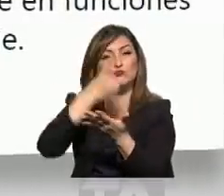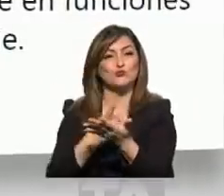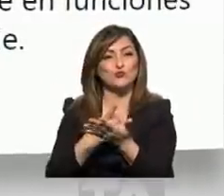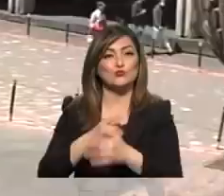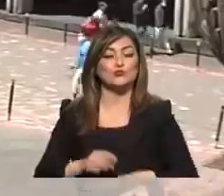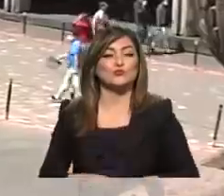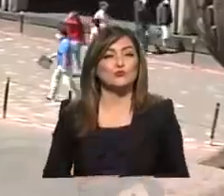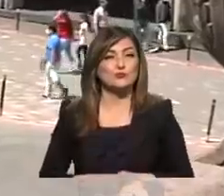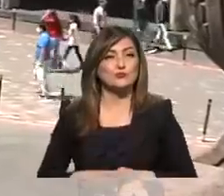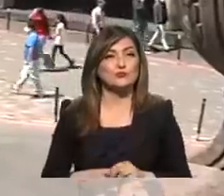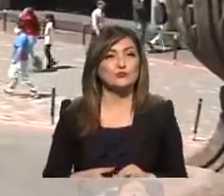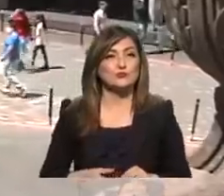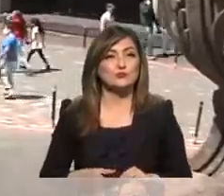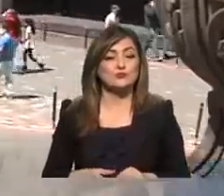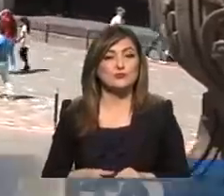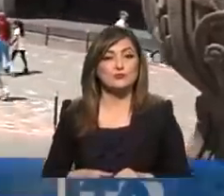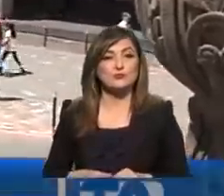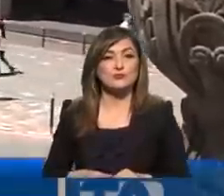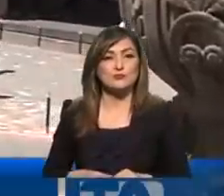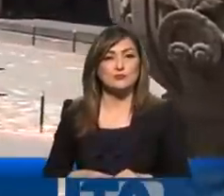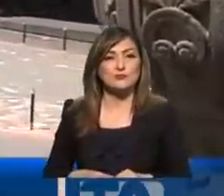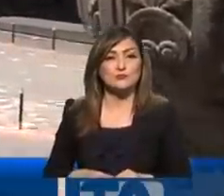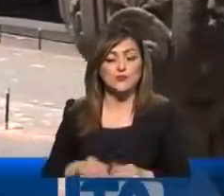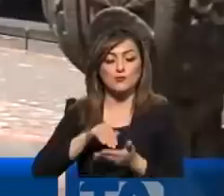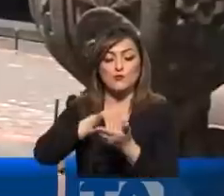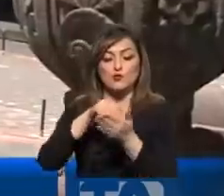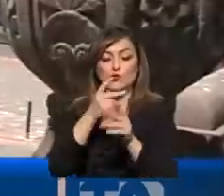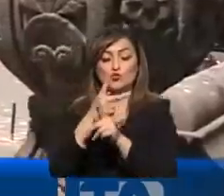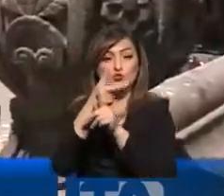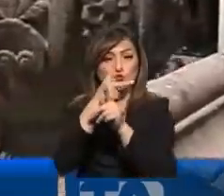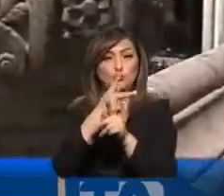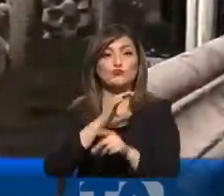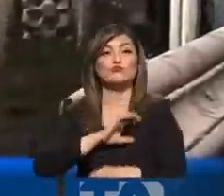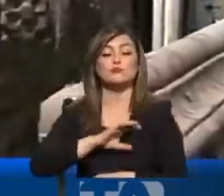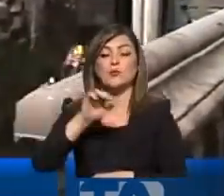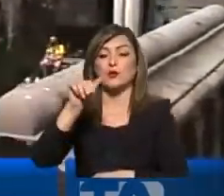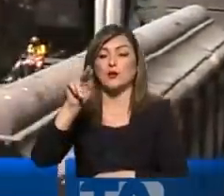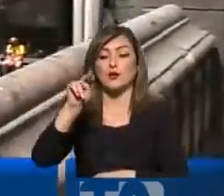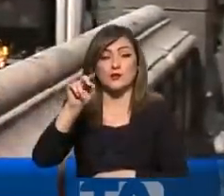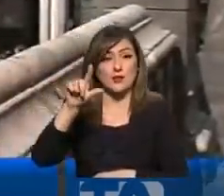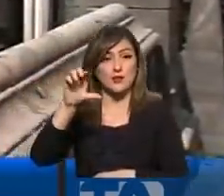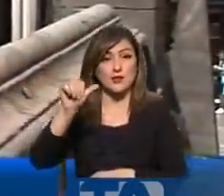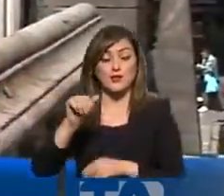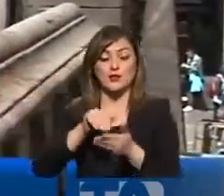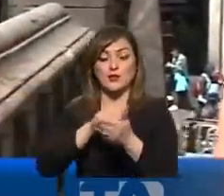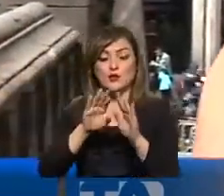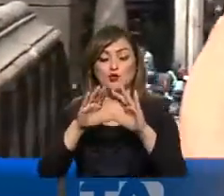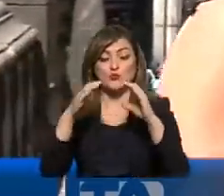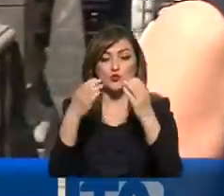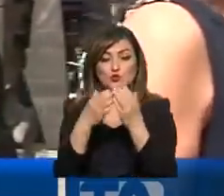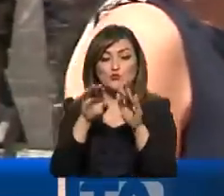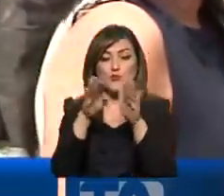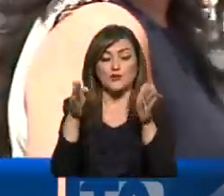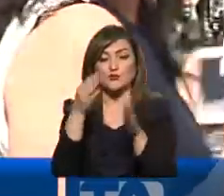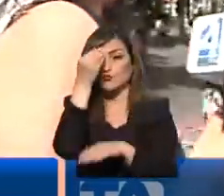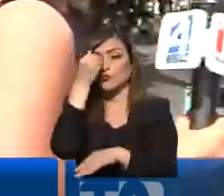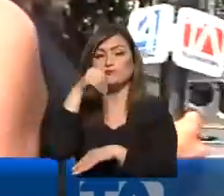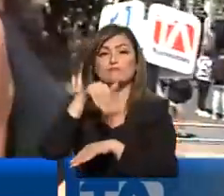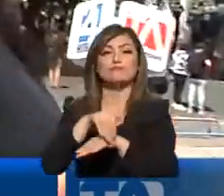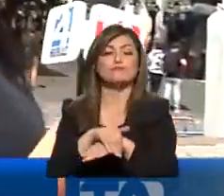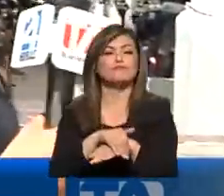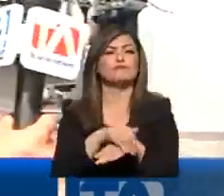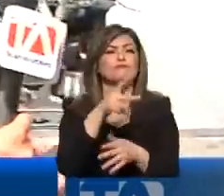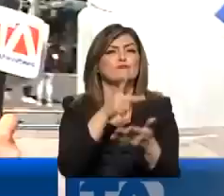pronuncie. En este momento estamos con Analía Ledesma, miembro del Consejo Metropolitano, también miembro de la Comisión de Mesa. Muy buenas tardes. ¿Qué es lo que